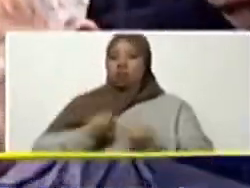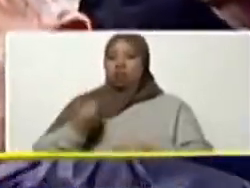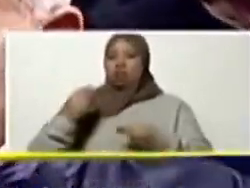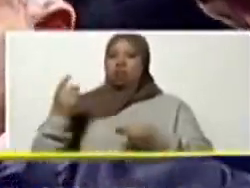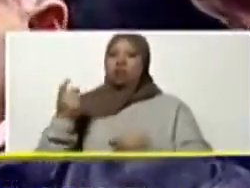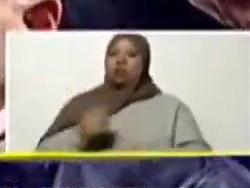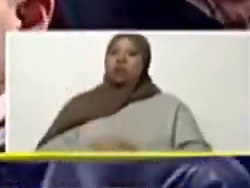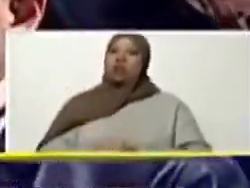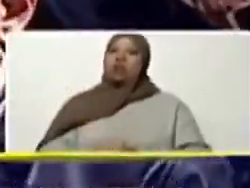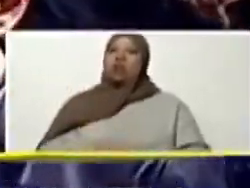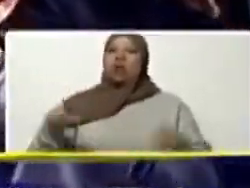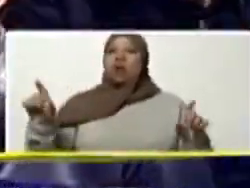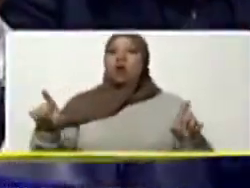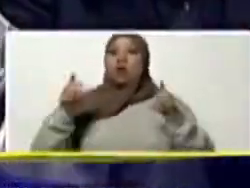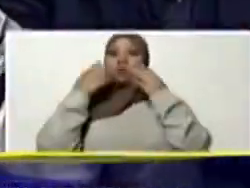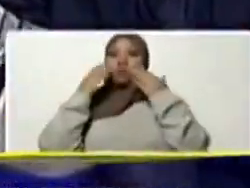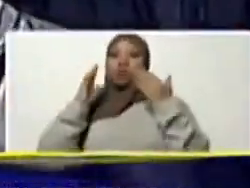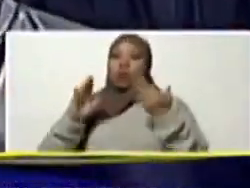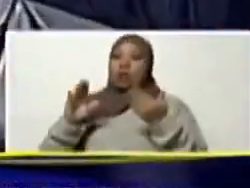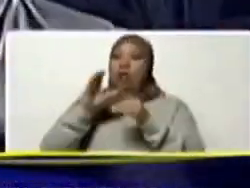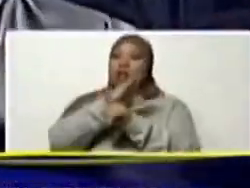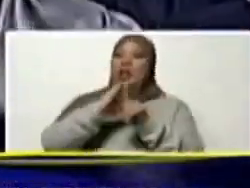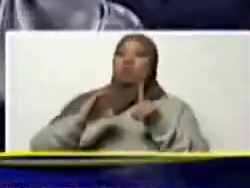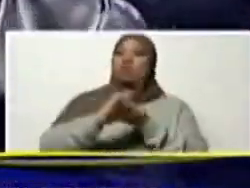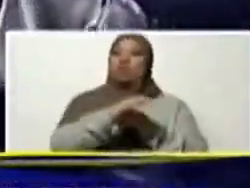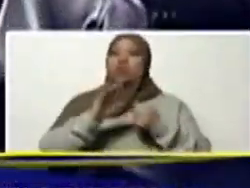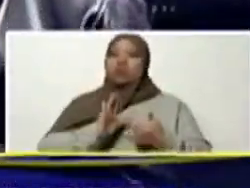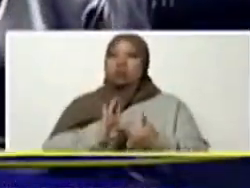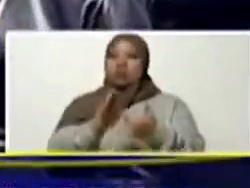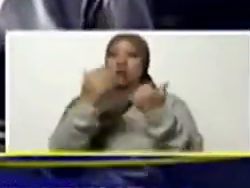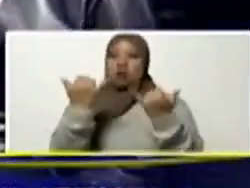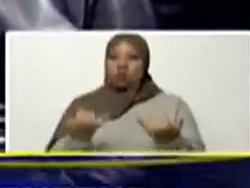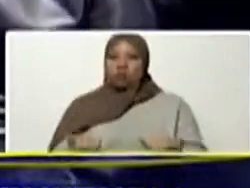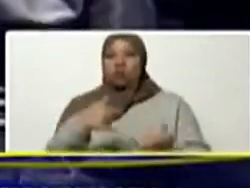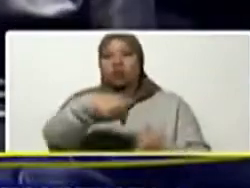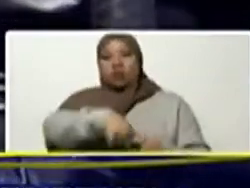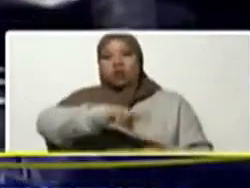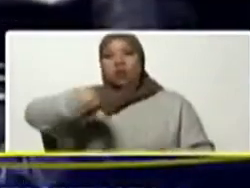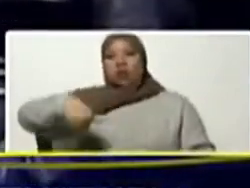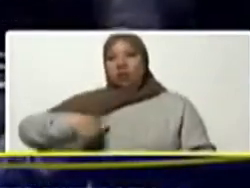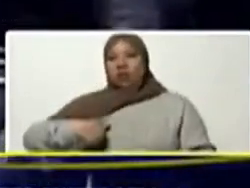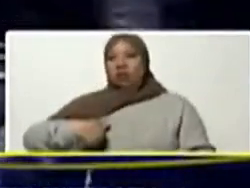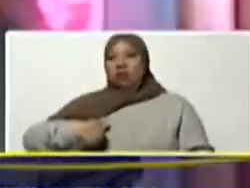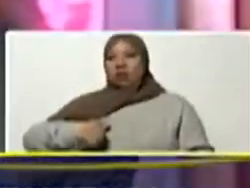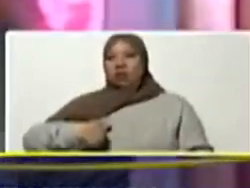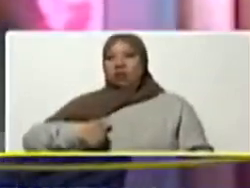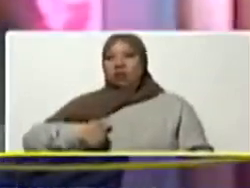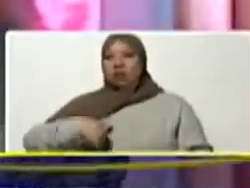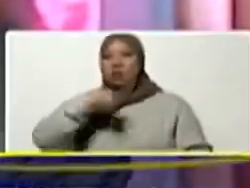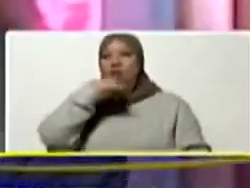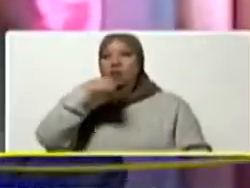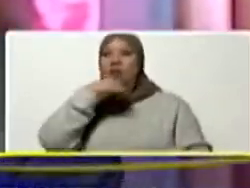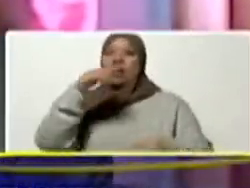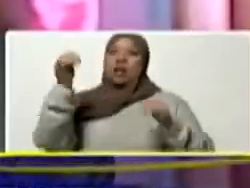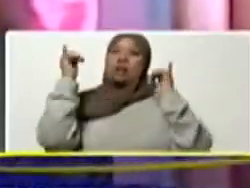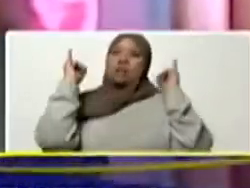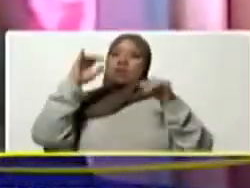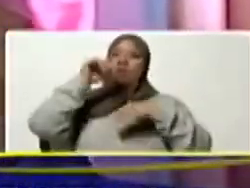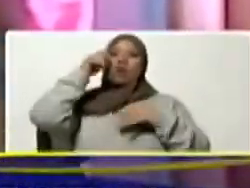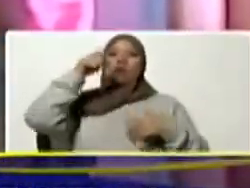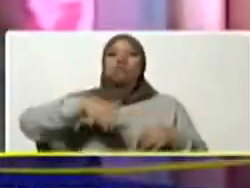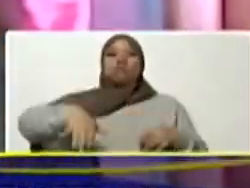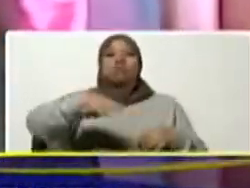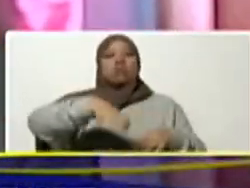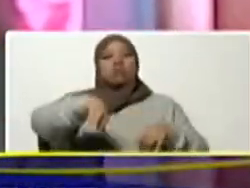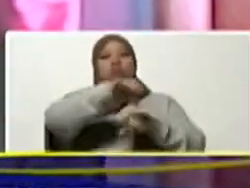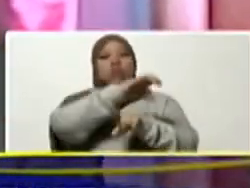esas musas se convirtieran en el libro que hoy tenemos en nuestras manos. Solo por el lado del Ministerio del Poder Popular para la Cultura,